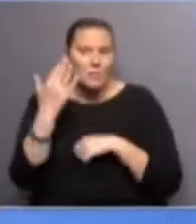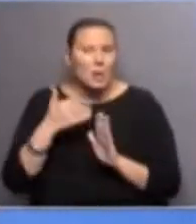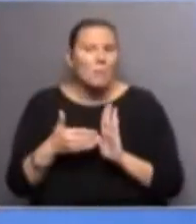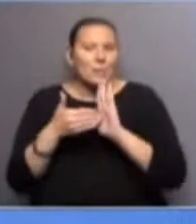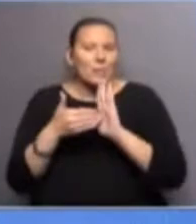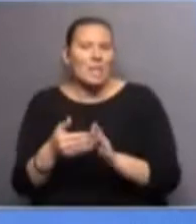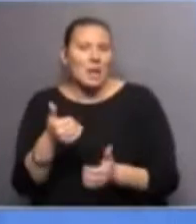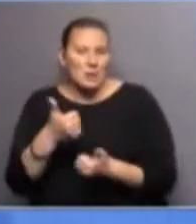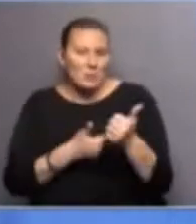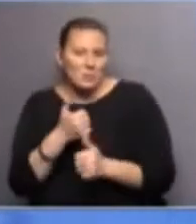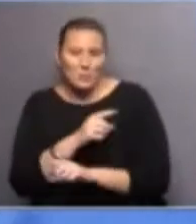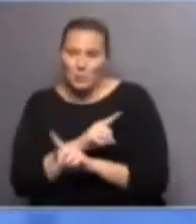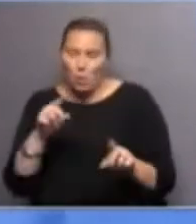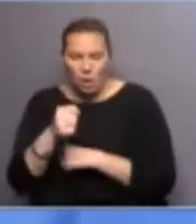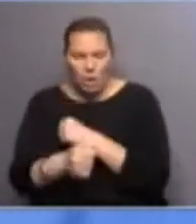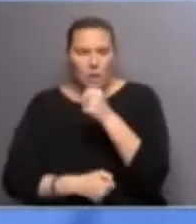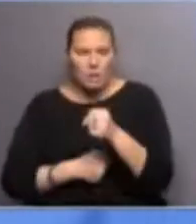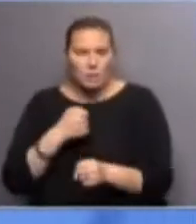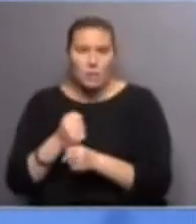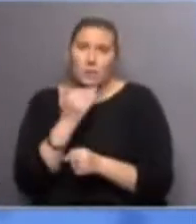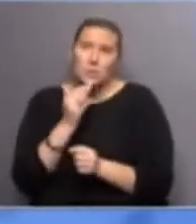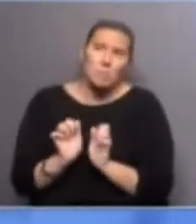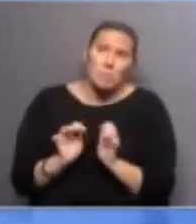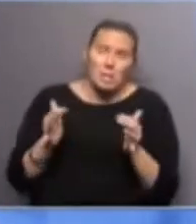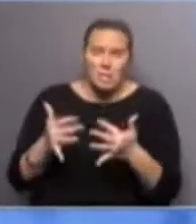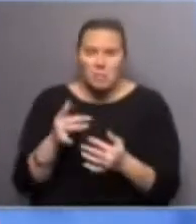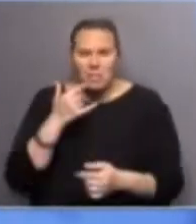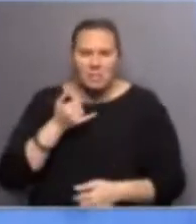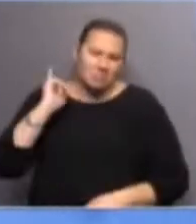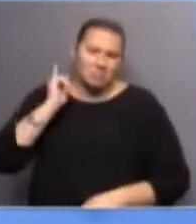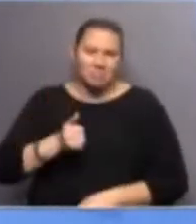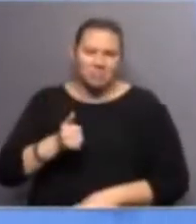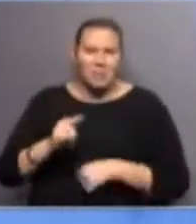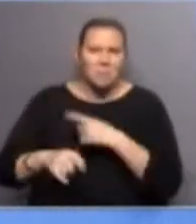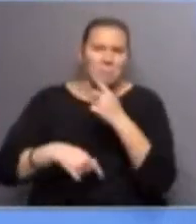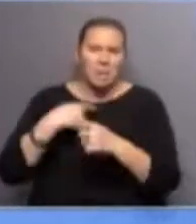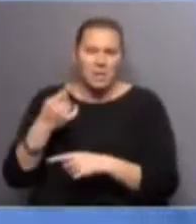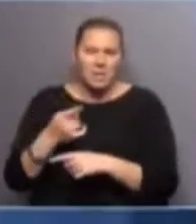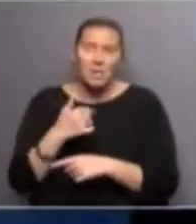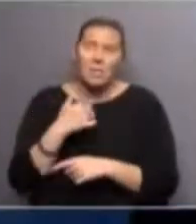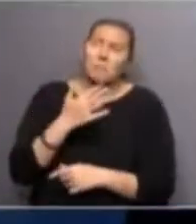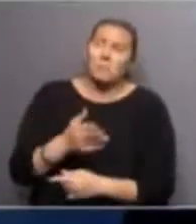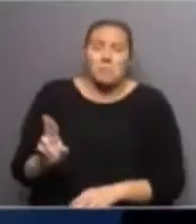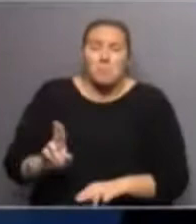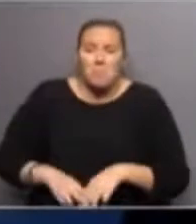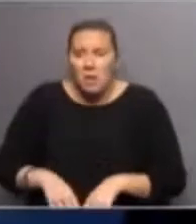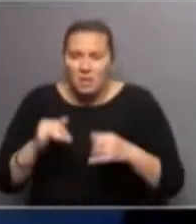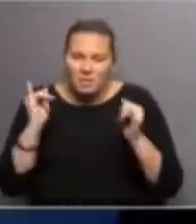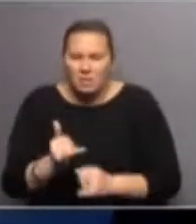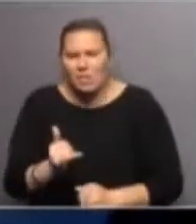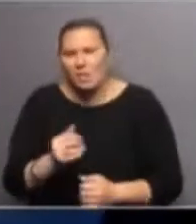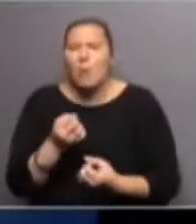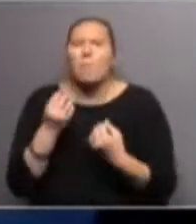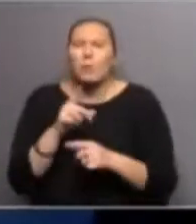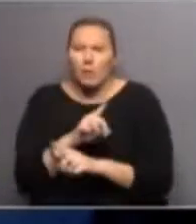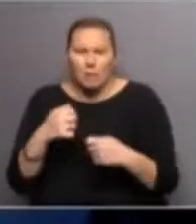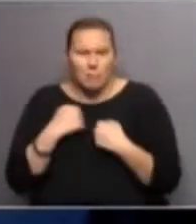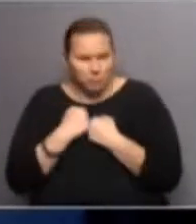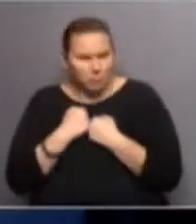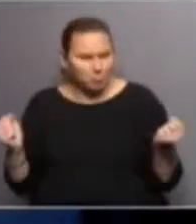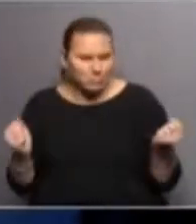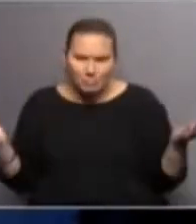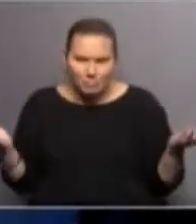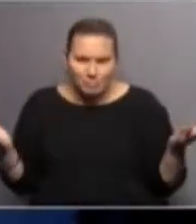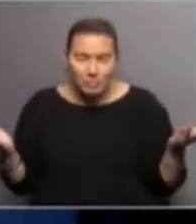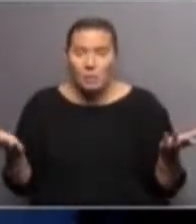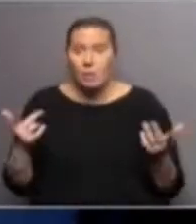presentarme a este concurso. Y este año, no sé si fue la pandemia o qué, que dije, mañana capaz que no estoy. ¿Por qué no me voy a animar? Y bueno,